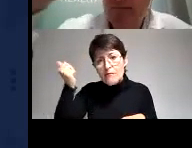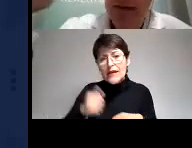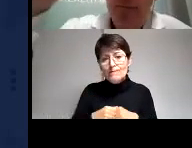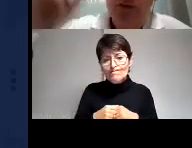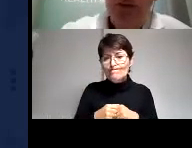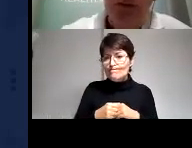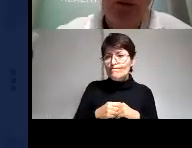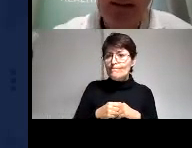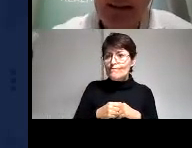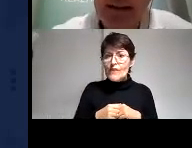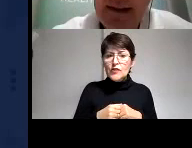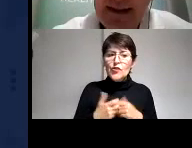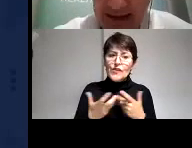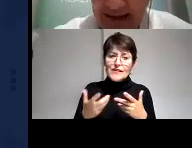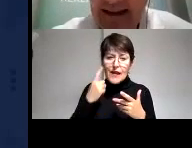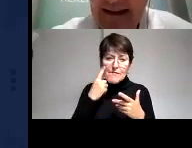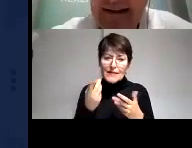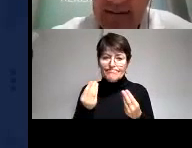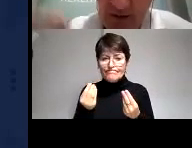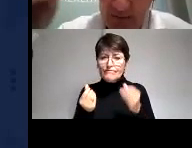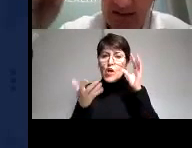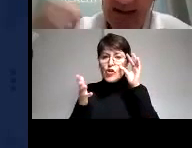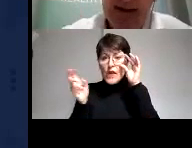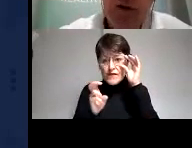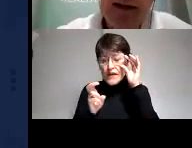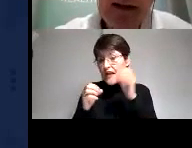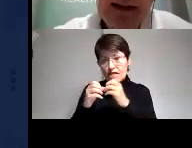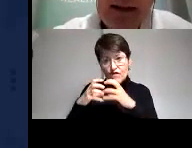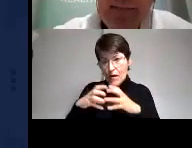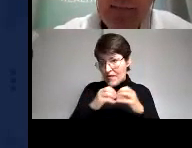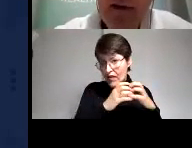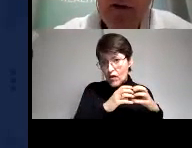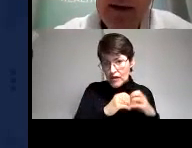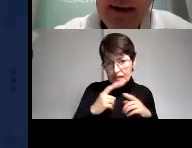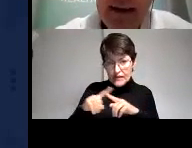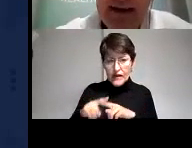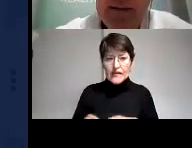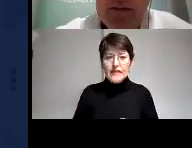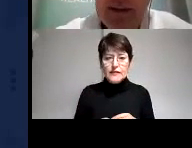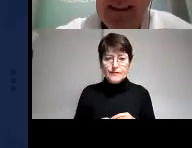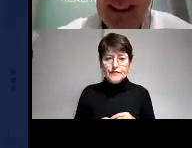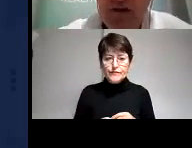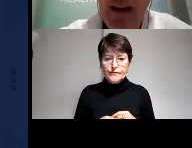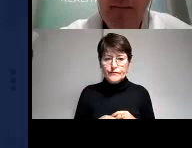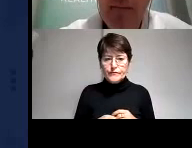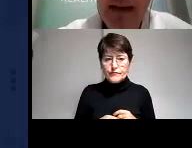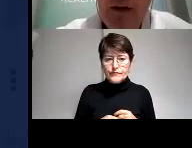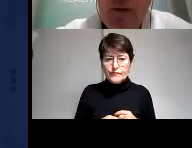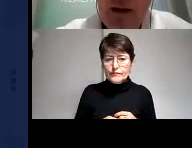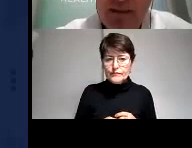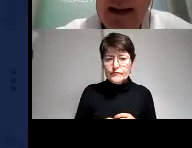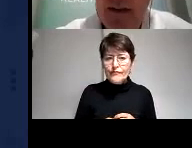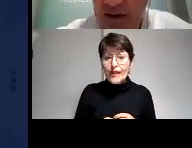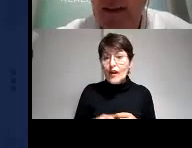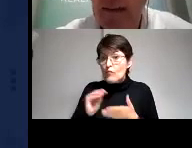hay un depósito de unas sustancias que irritan el cerebro y matan la neurona, pero en el resto de enfermedades que no quedan bien claro